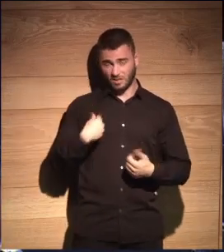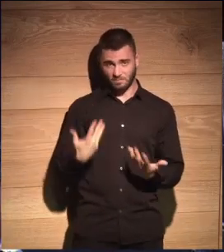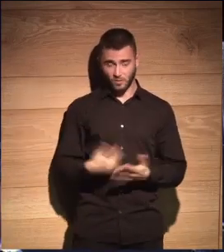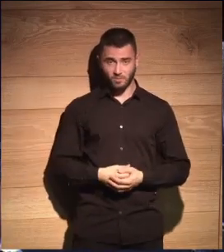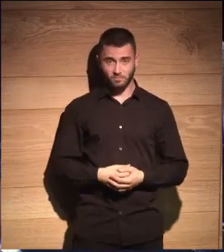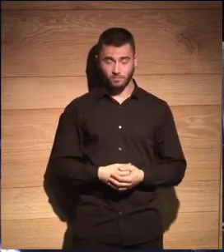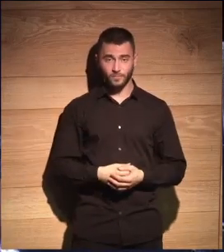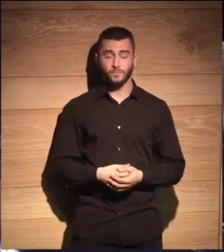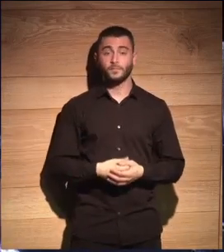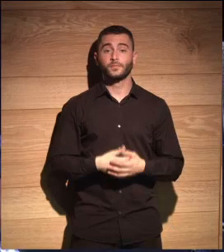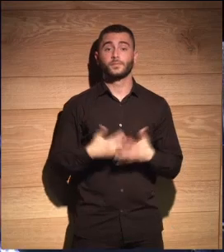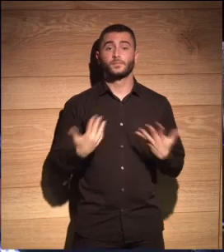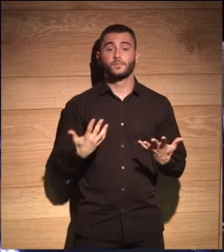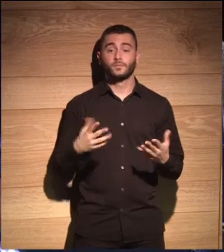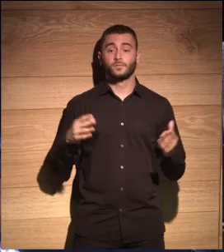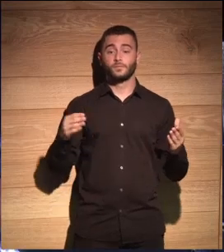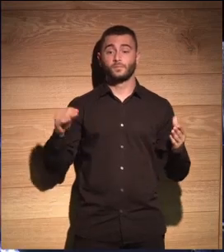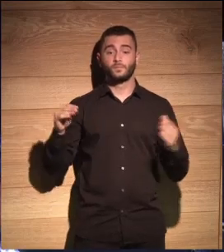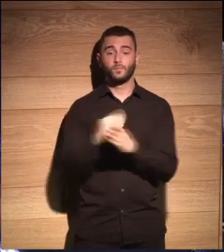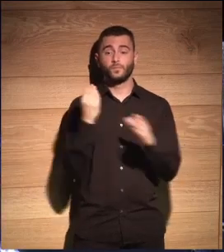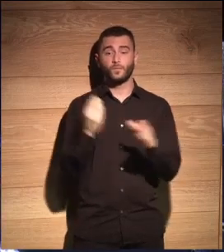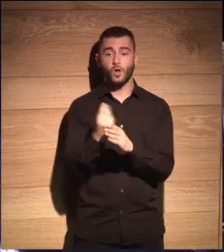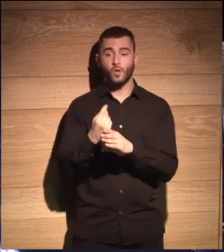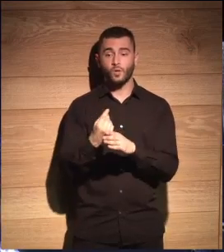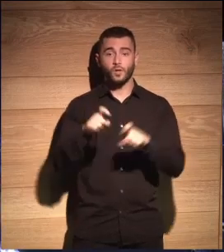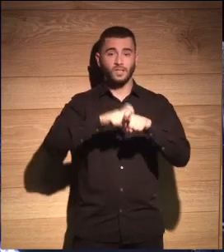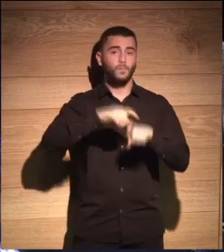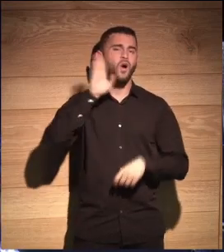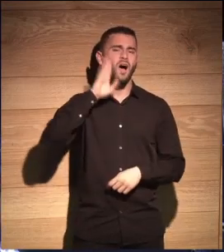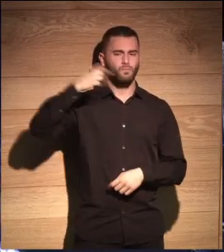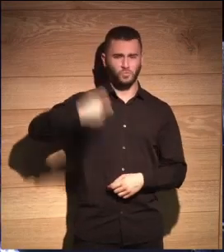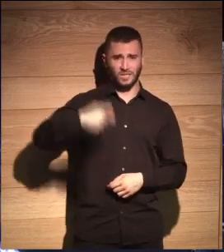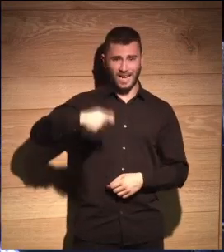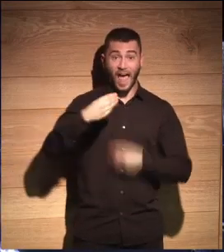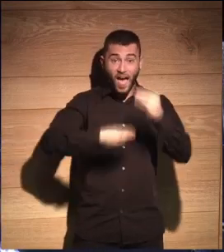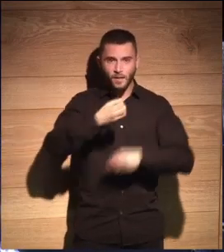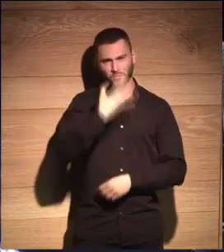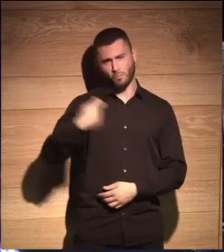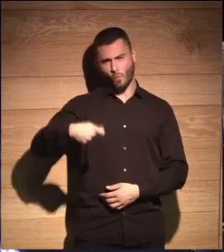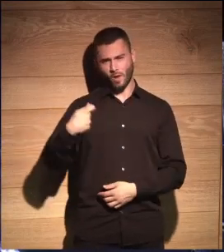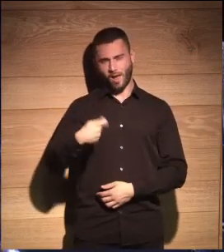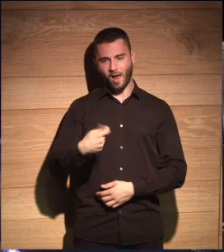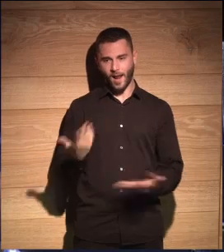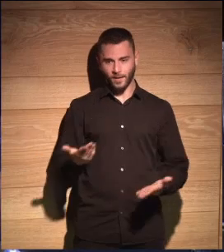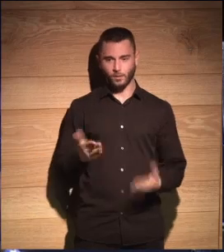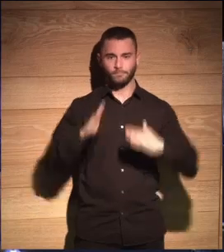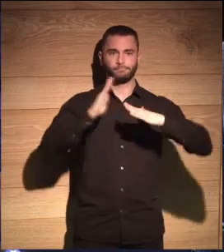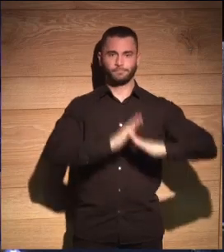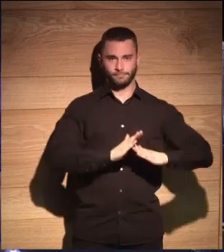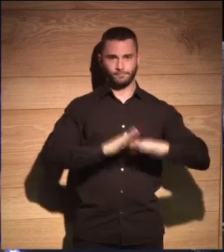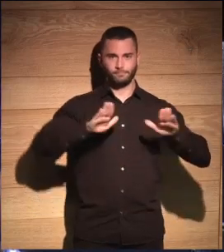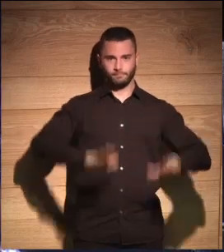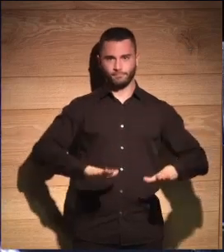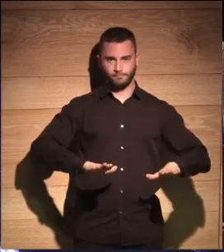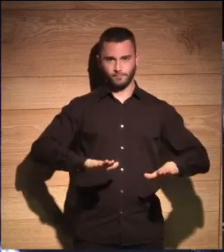tipo de producción es muy cara. Es muy caro hacerla bien, sobre todo. Entonces yo creo que ha sido un poco el freno para que nadie se haya